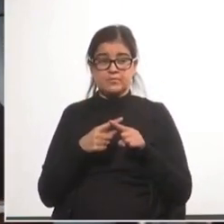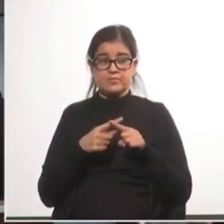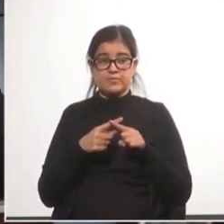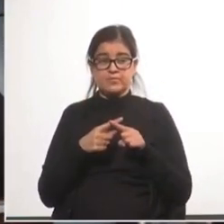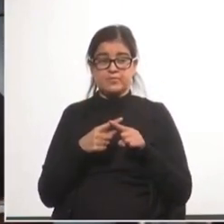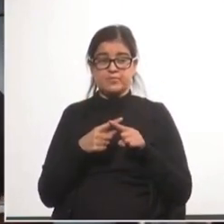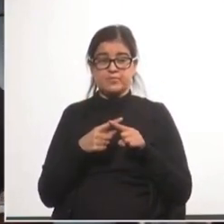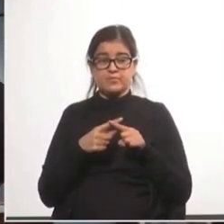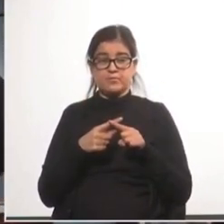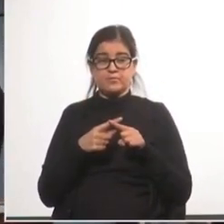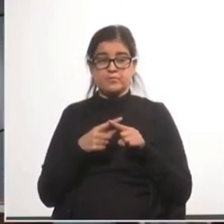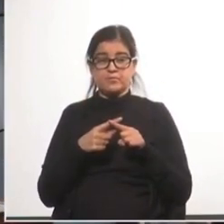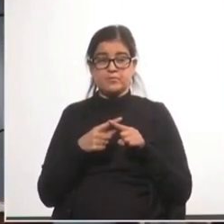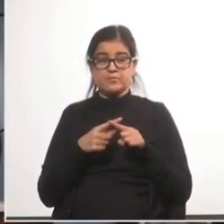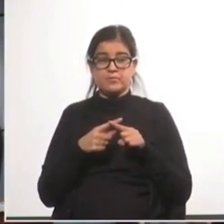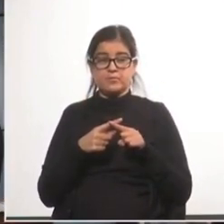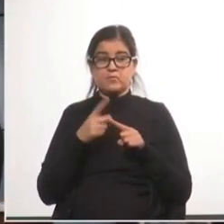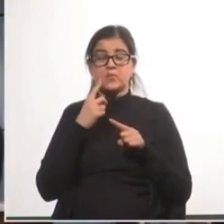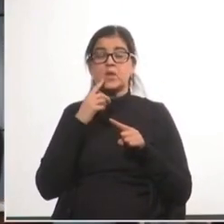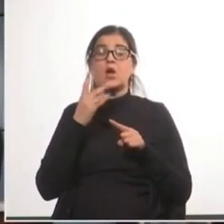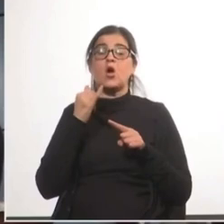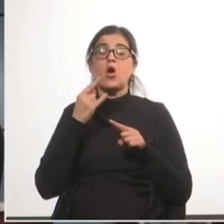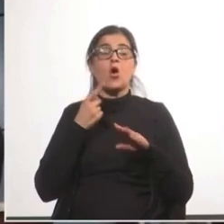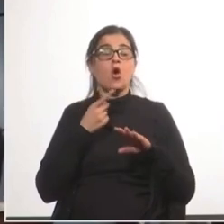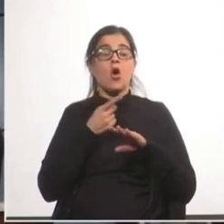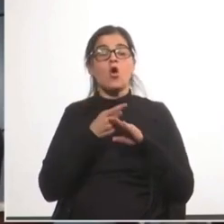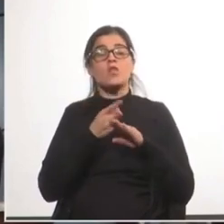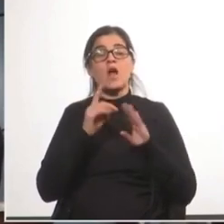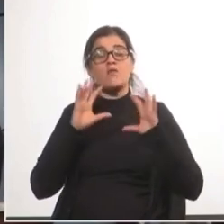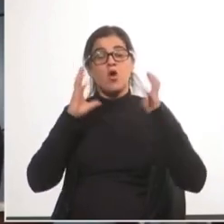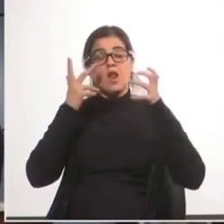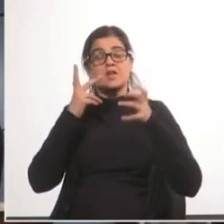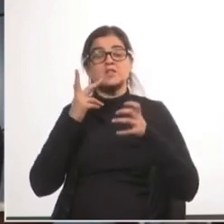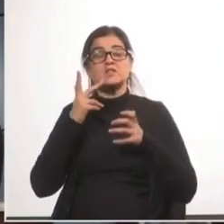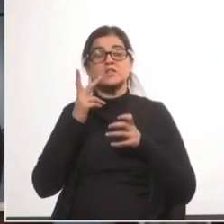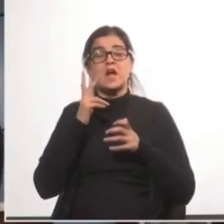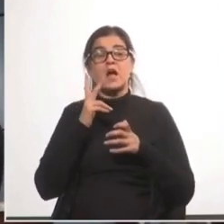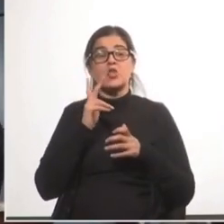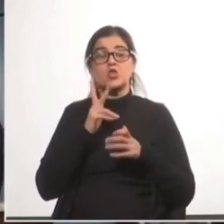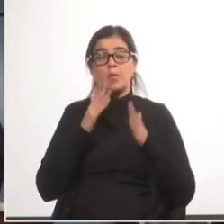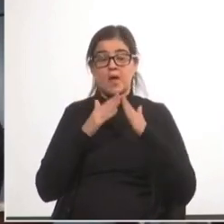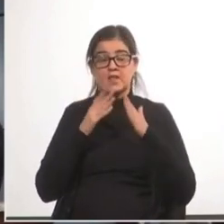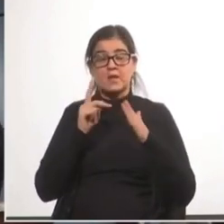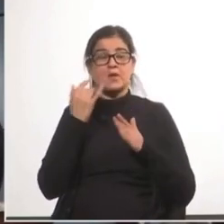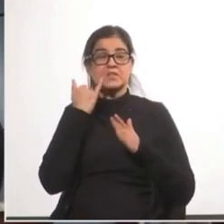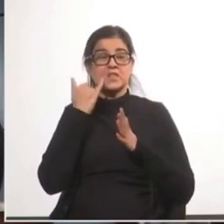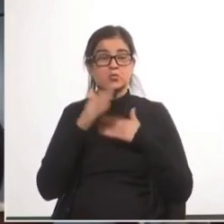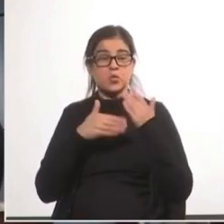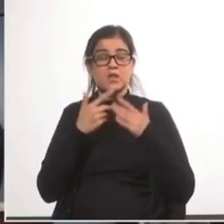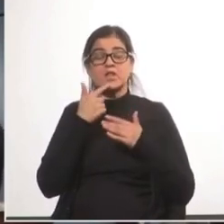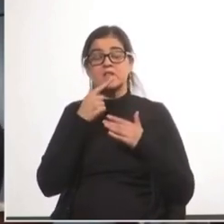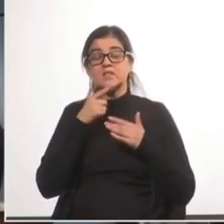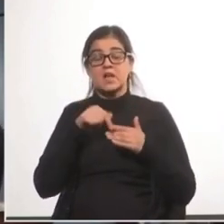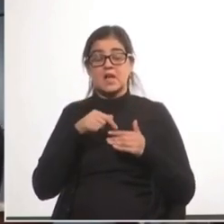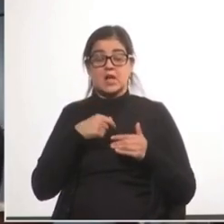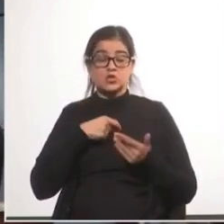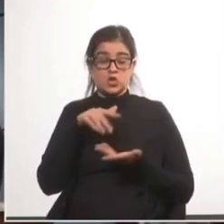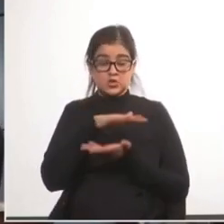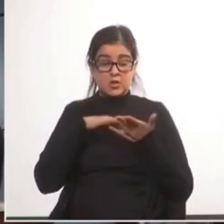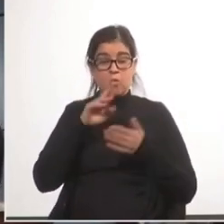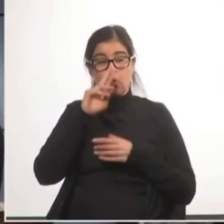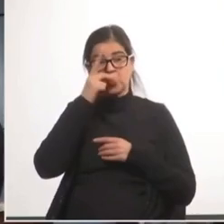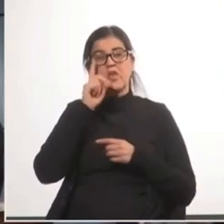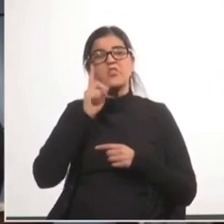La Red contra la Violencia Doméstica y Sexual nos dice que la sociedad uruguaya